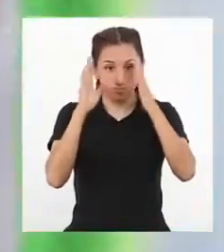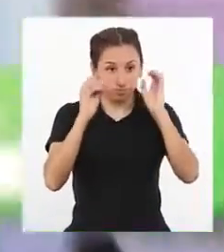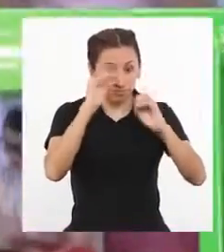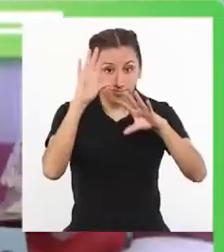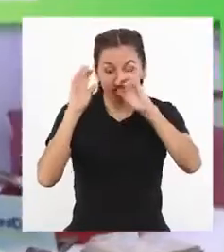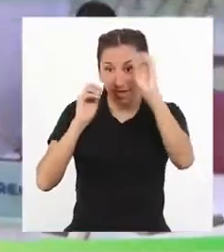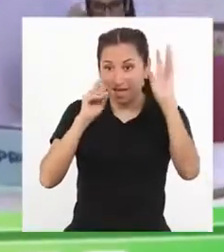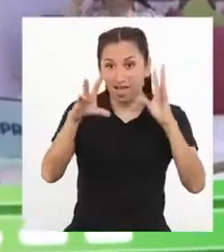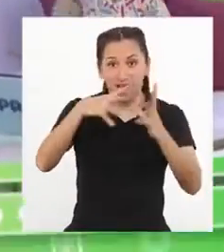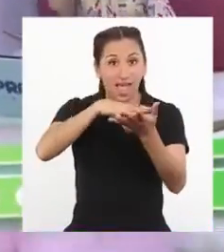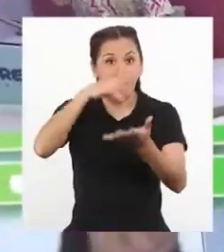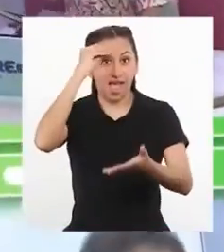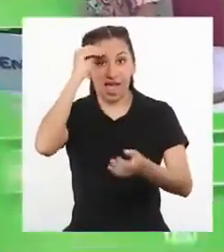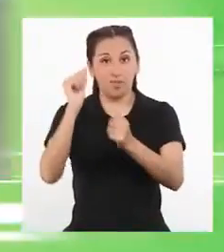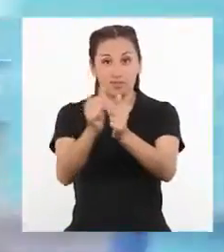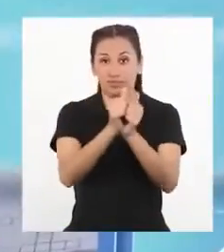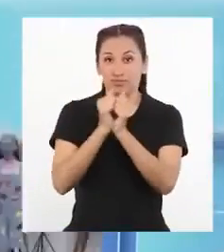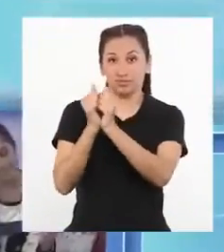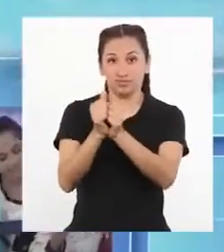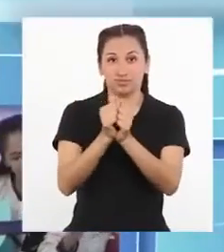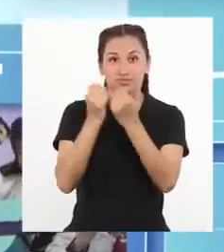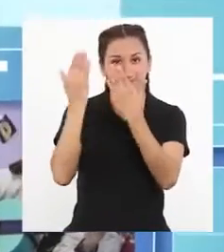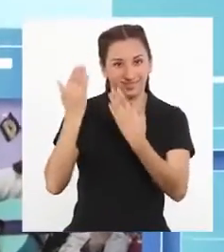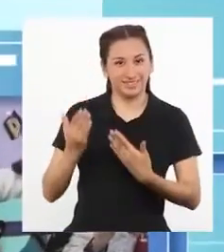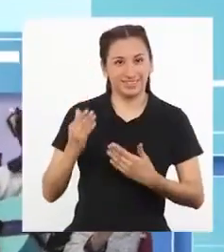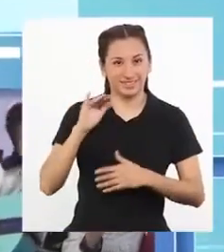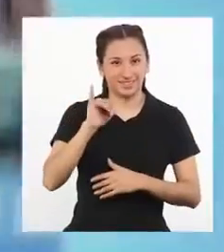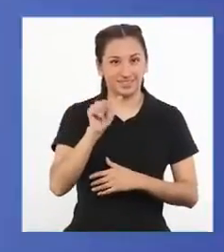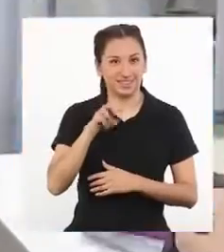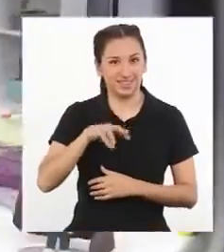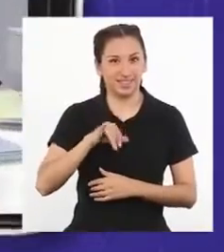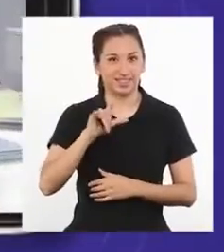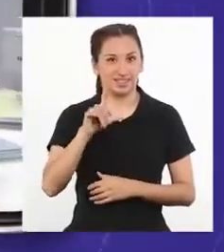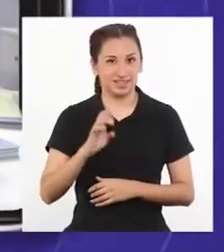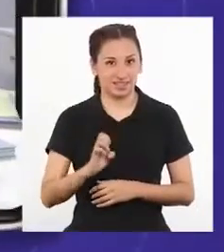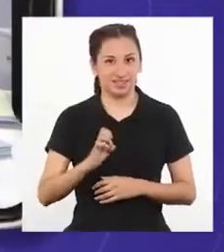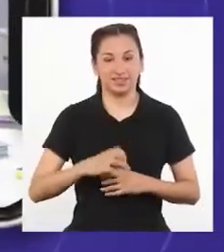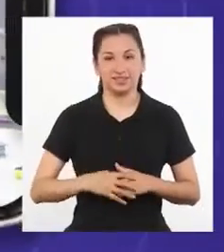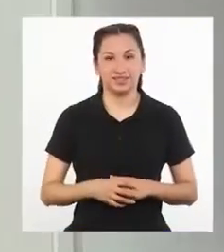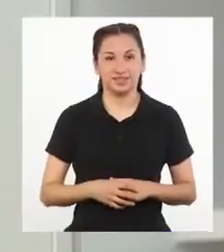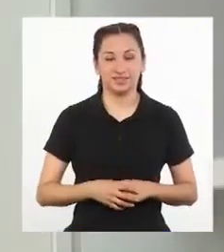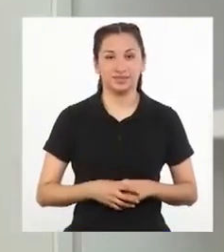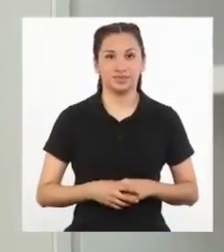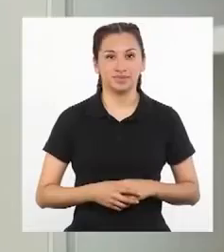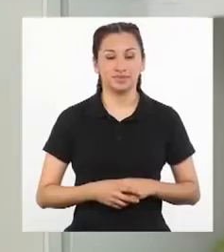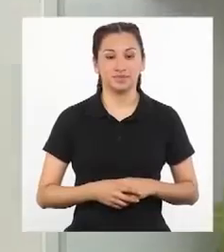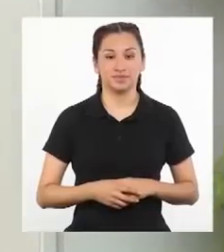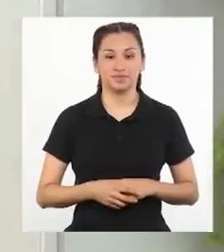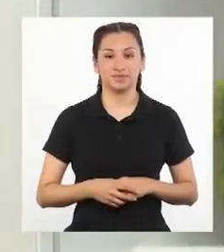Descubrir con Yamilet. Aprender. Aprendemos juntos con Yamilet.